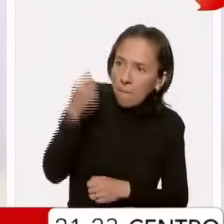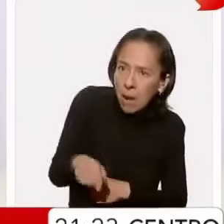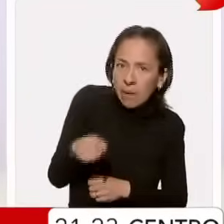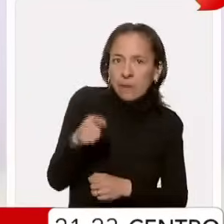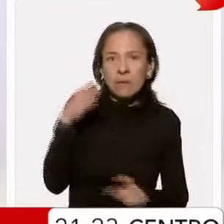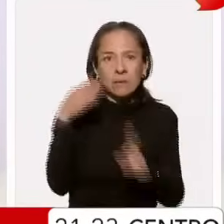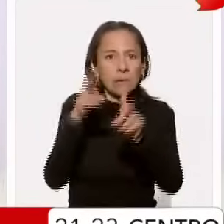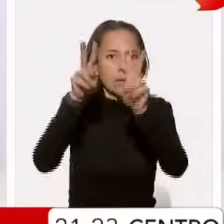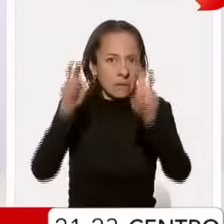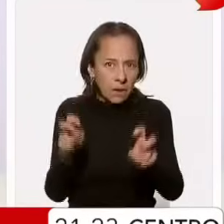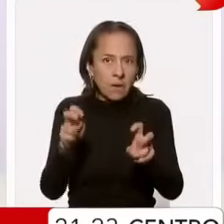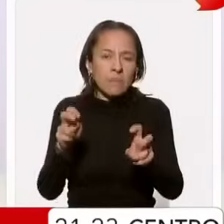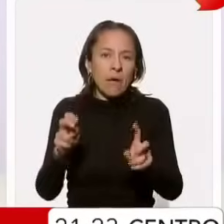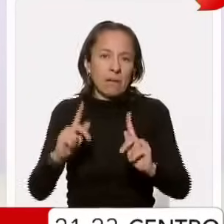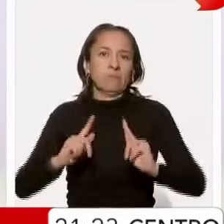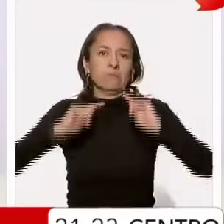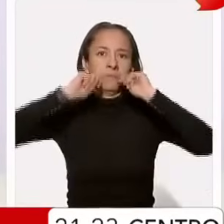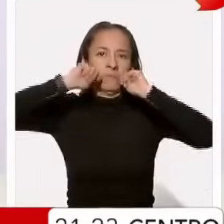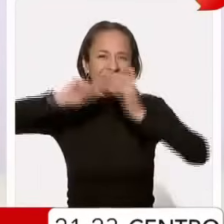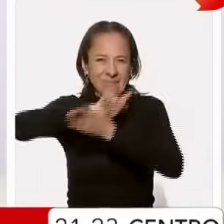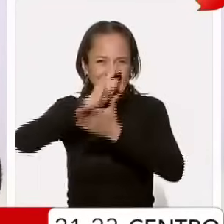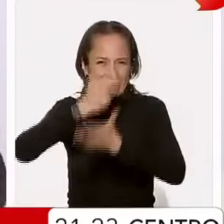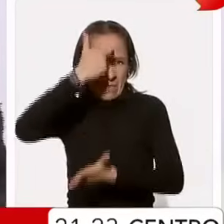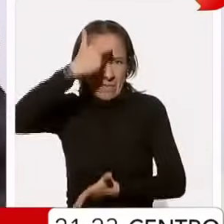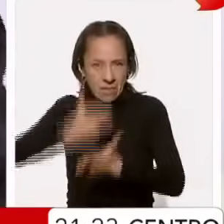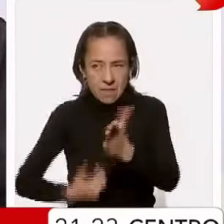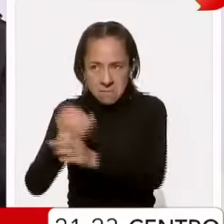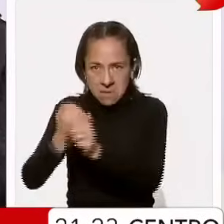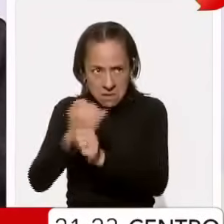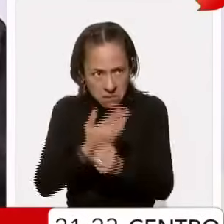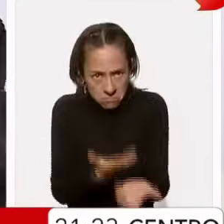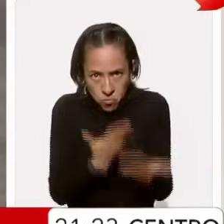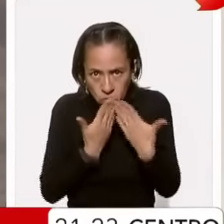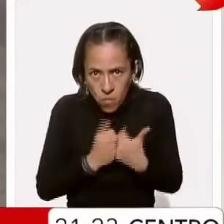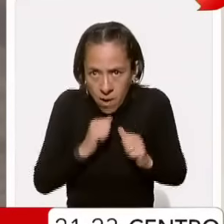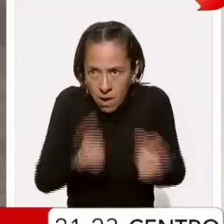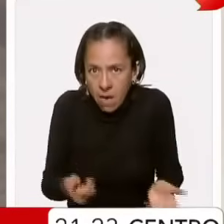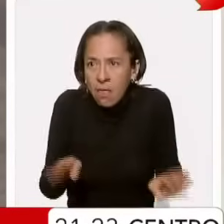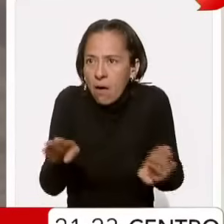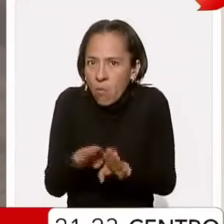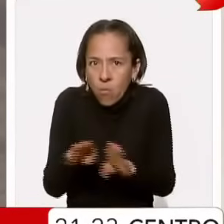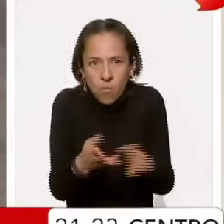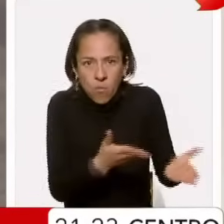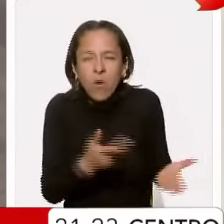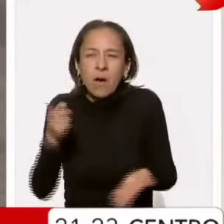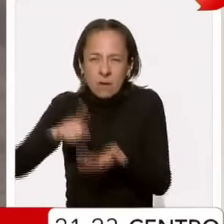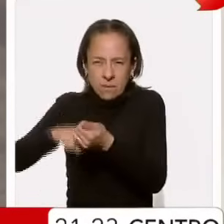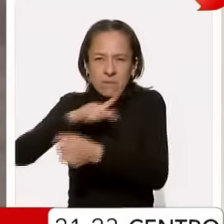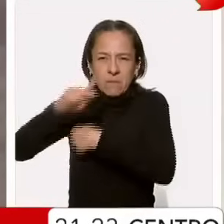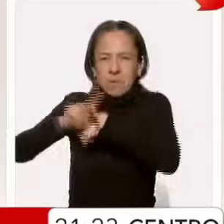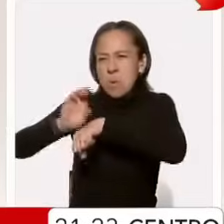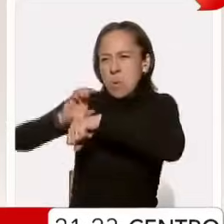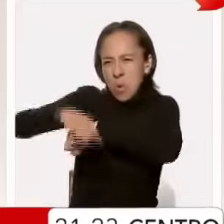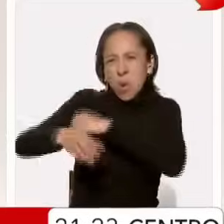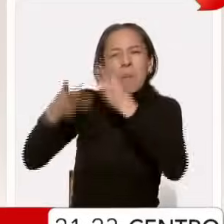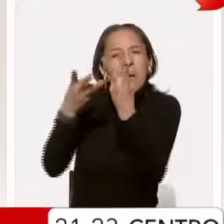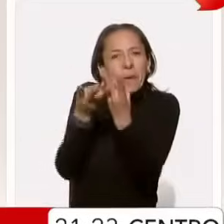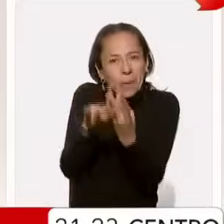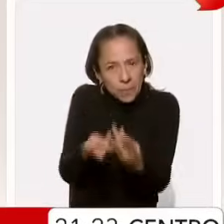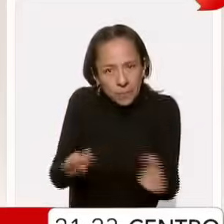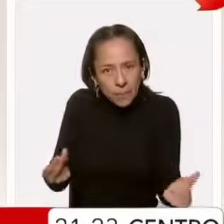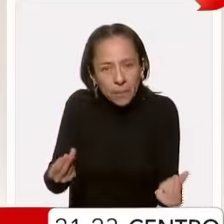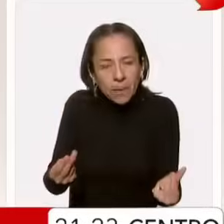Entonces, si estamos en una situación delicada, ¿cómo se resolvió en Colombia? Con la participación de la gente, con